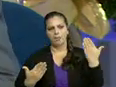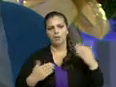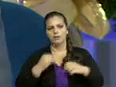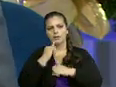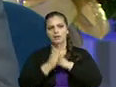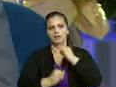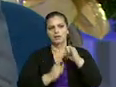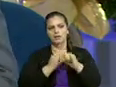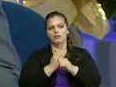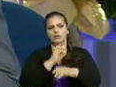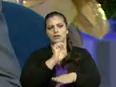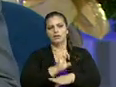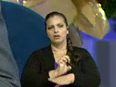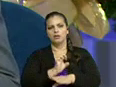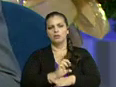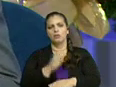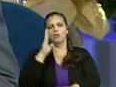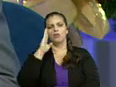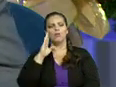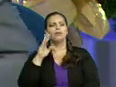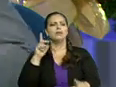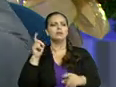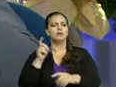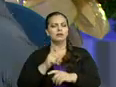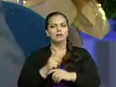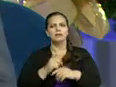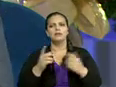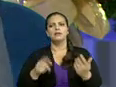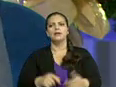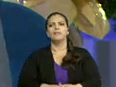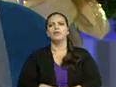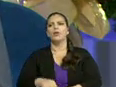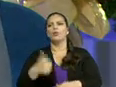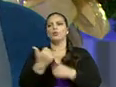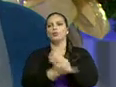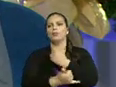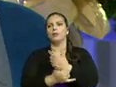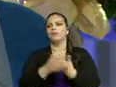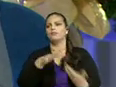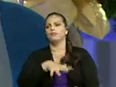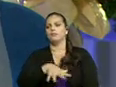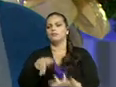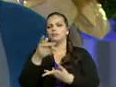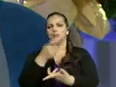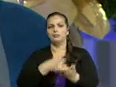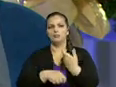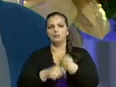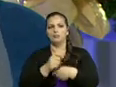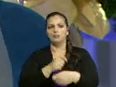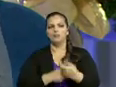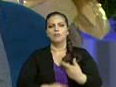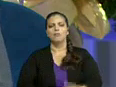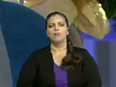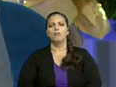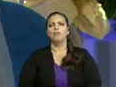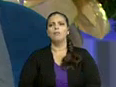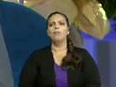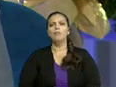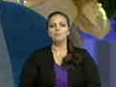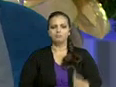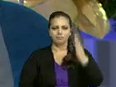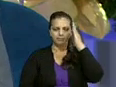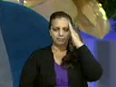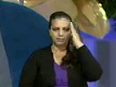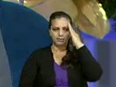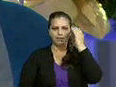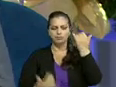aperturar mercados, incluir al Ecuador en el mapa mundi general del comercio internacional. Creemos y